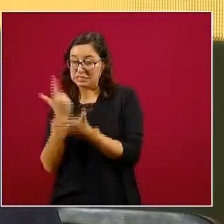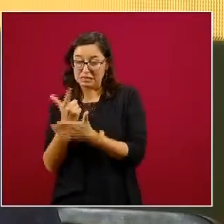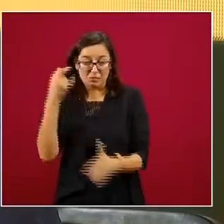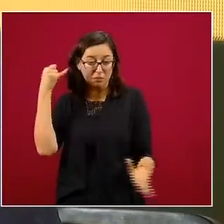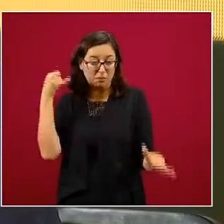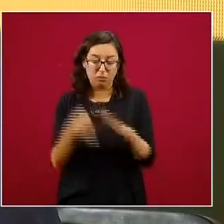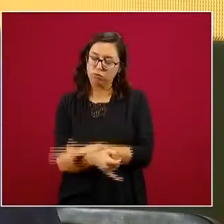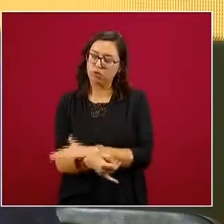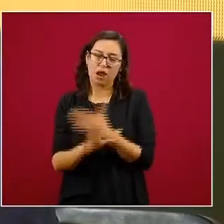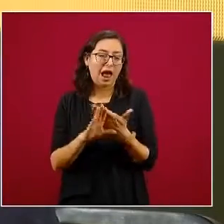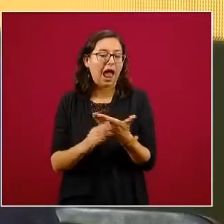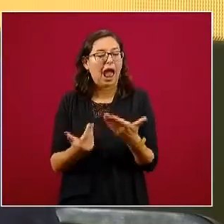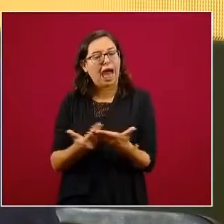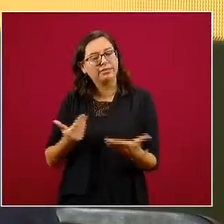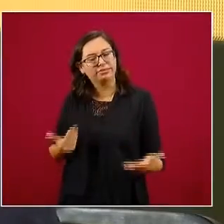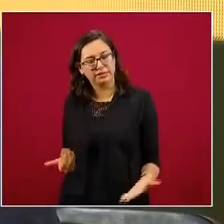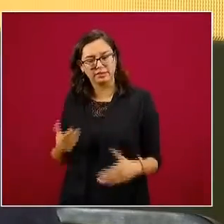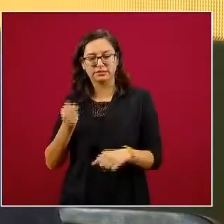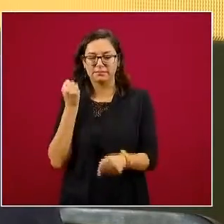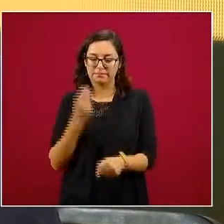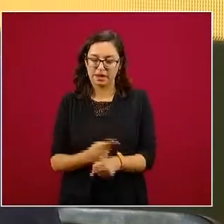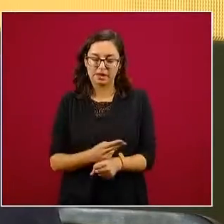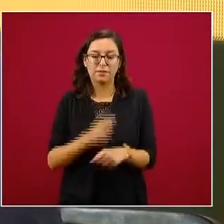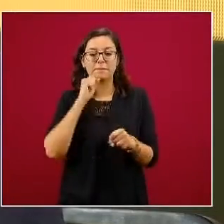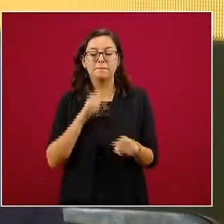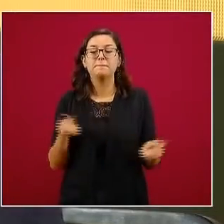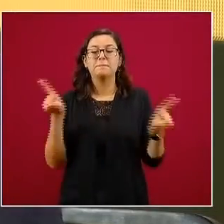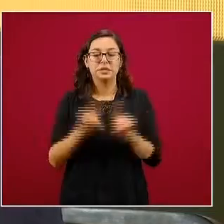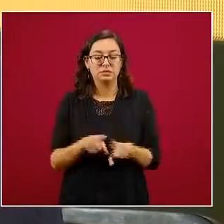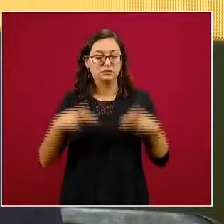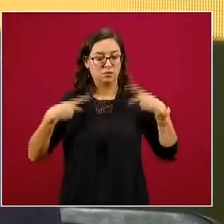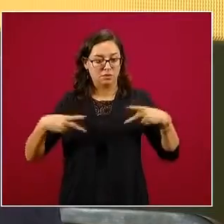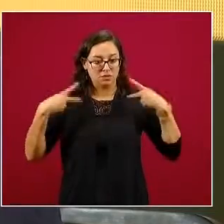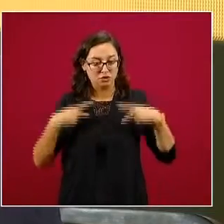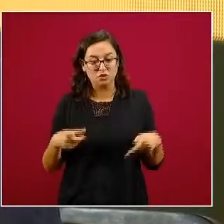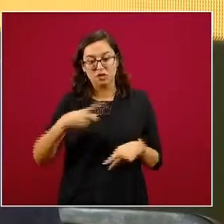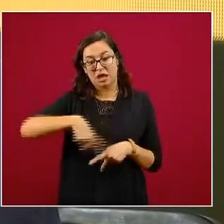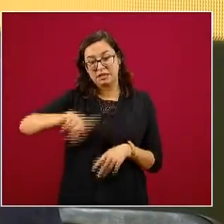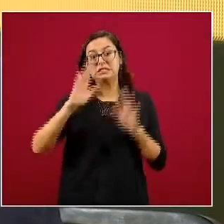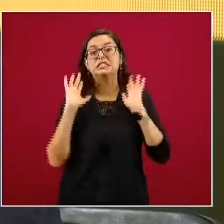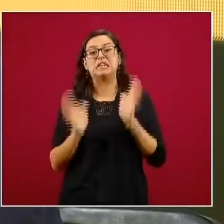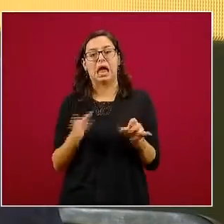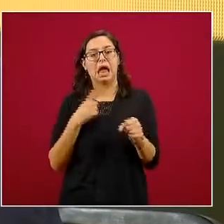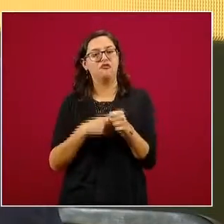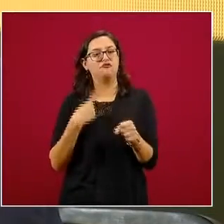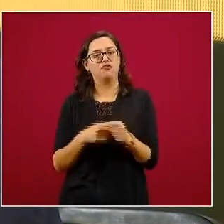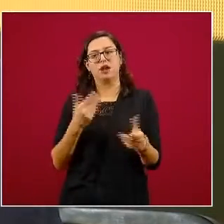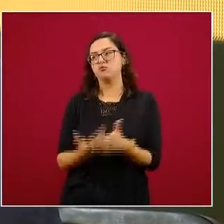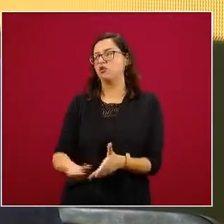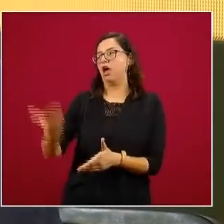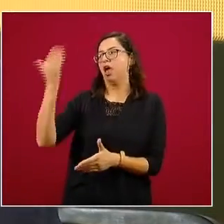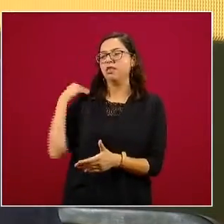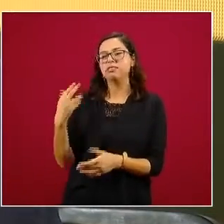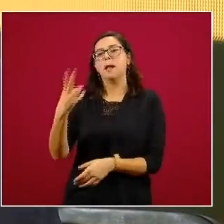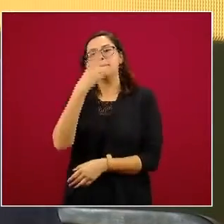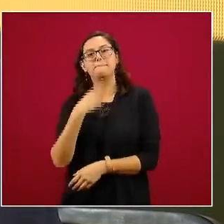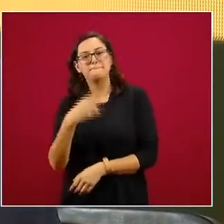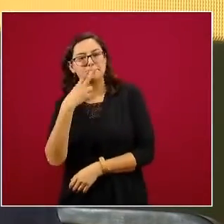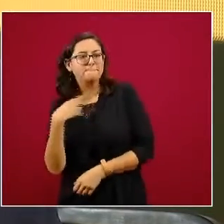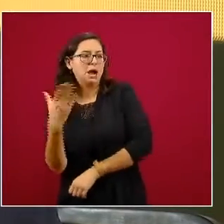tan importantes como la alimentación, la vida saludable, la salud sexual y reproductiva, la violencia en el noviazgo,